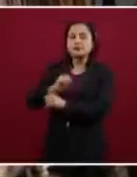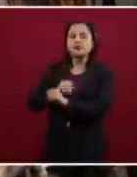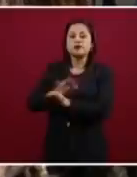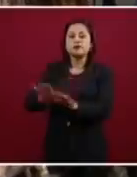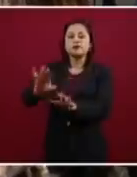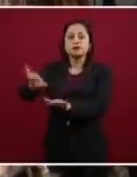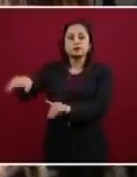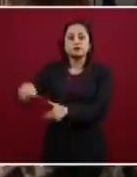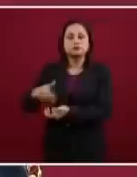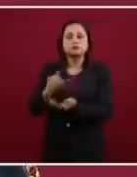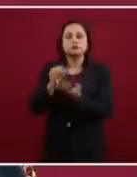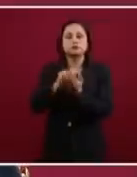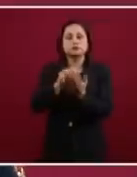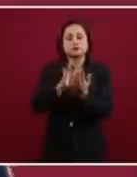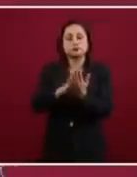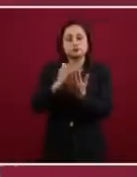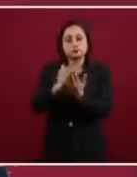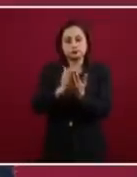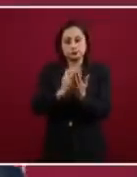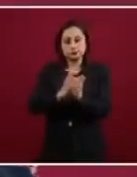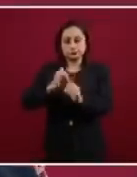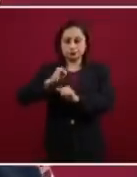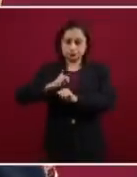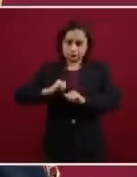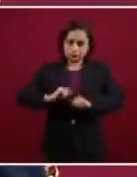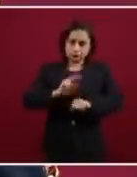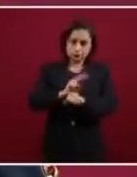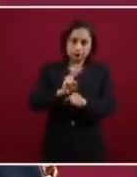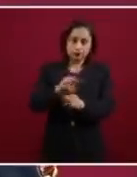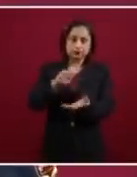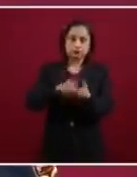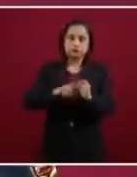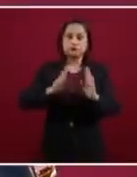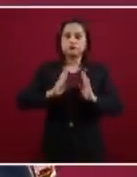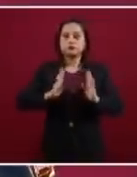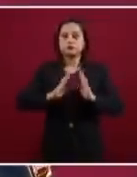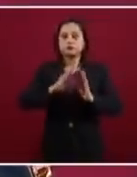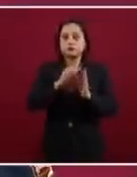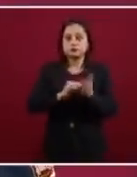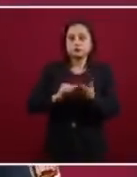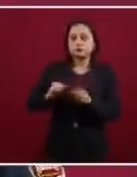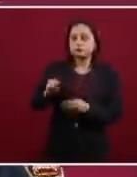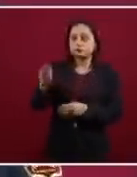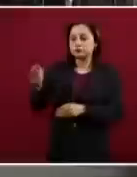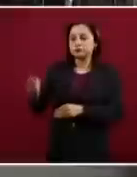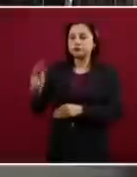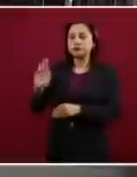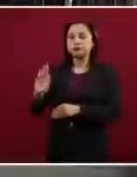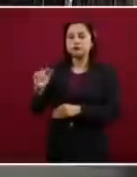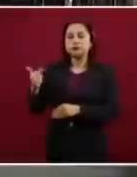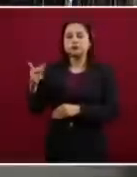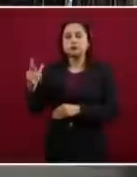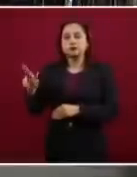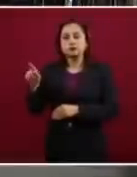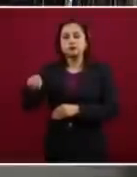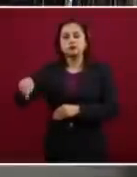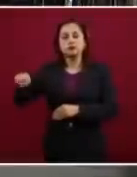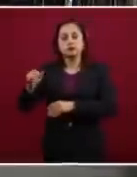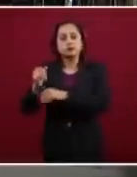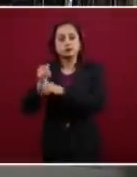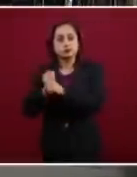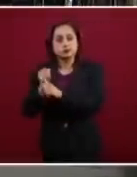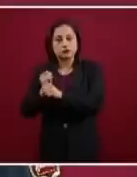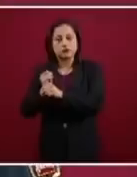se ceda nuestra fiscal y habilitar se proporcionará a la fiscalía general de la república y la parte que